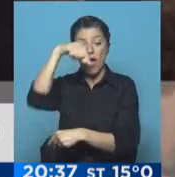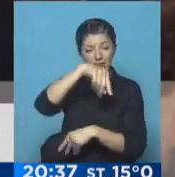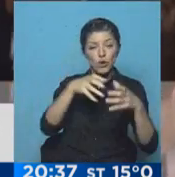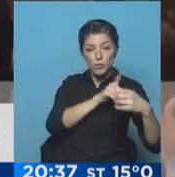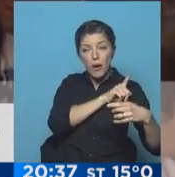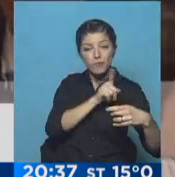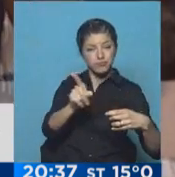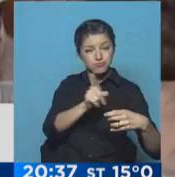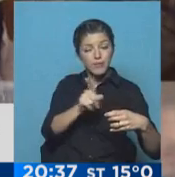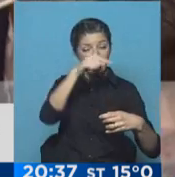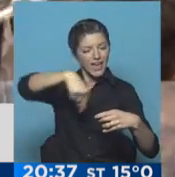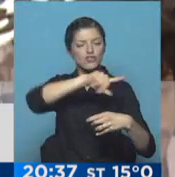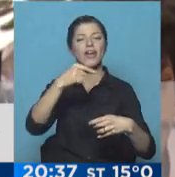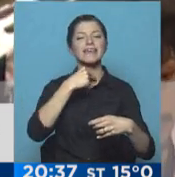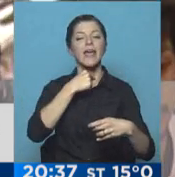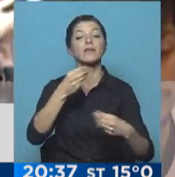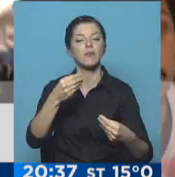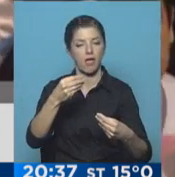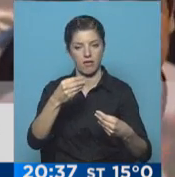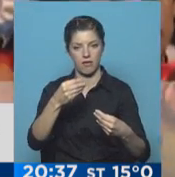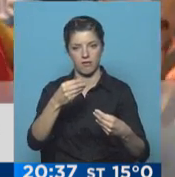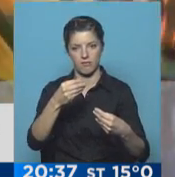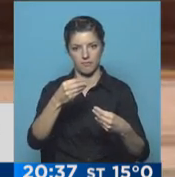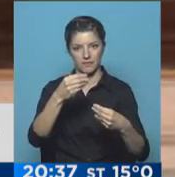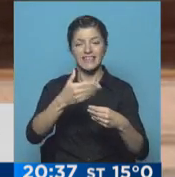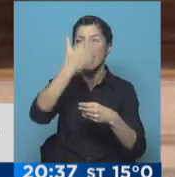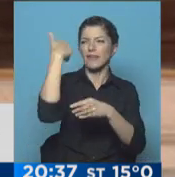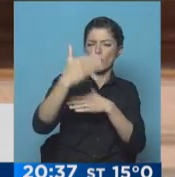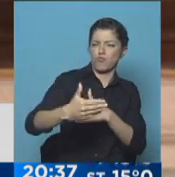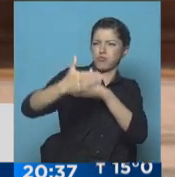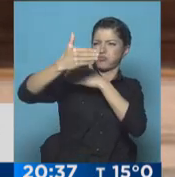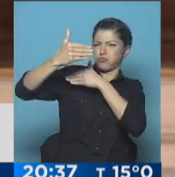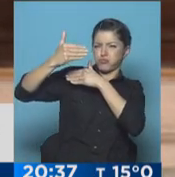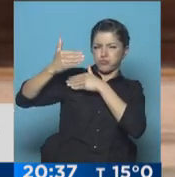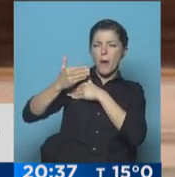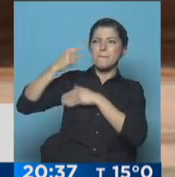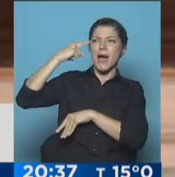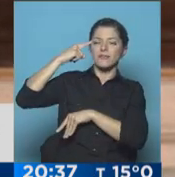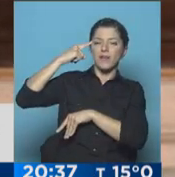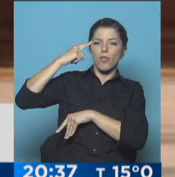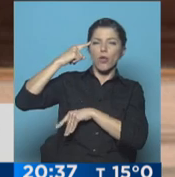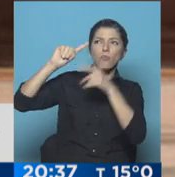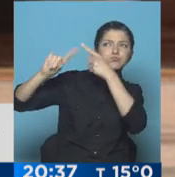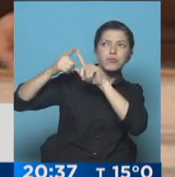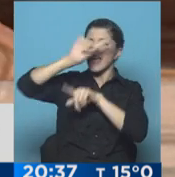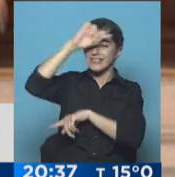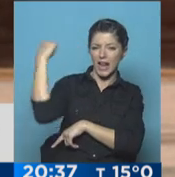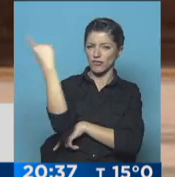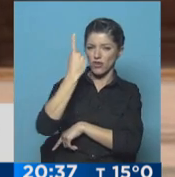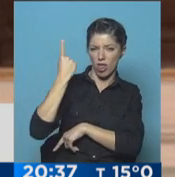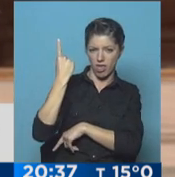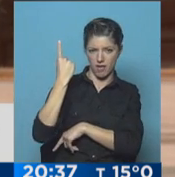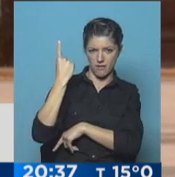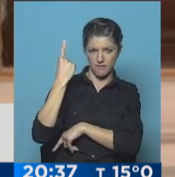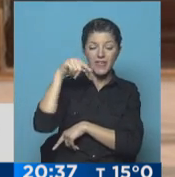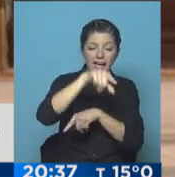Quieren volver a los tiempos del alineamiento internacional incondicional,